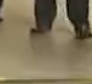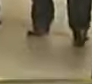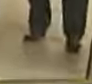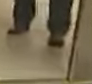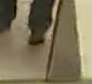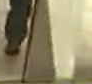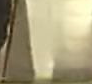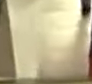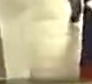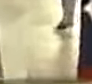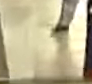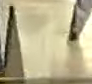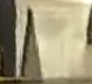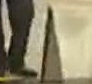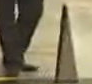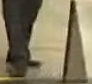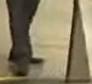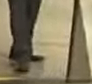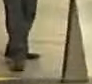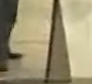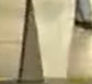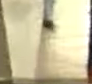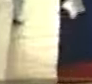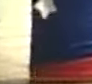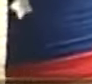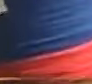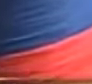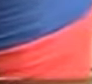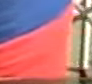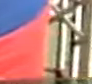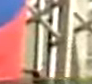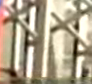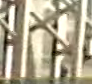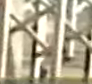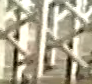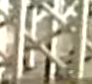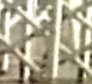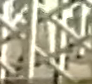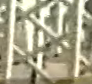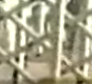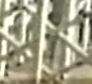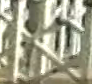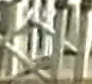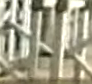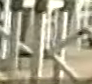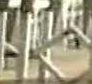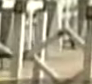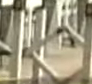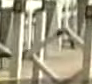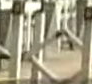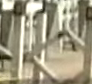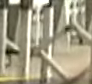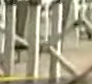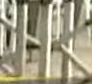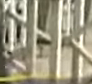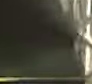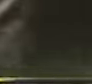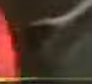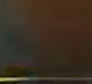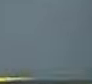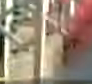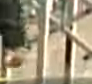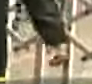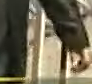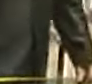notificación al Poder Ejecutivo de la voluntad del pueblo expresada a través del